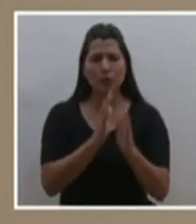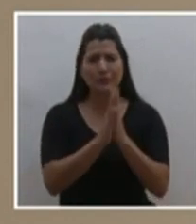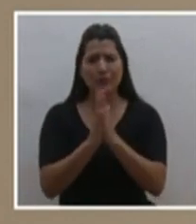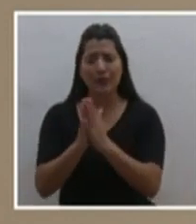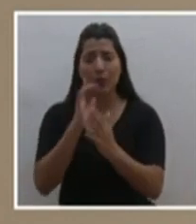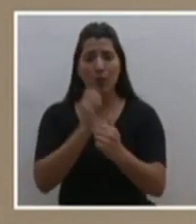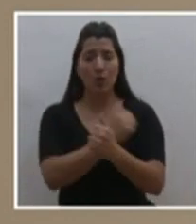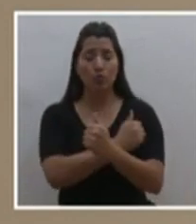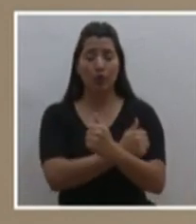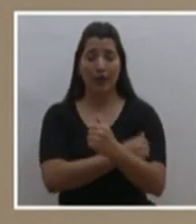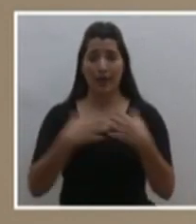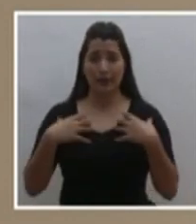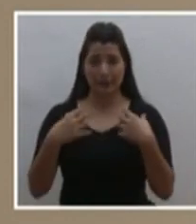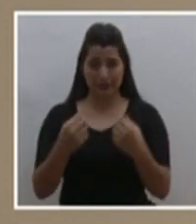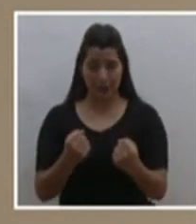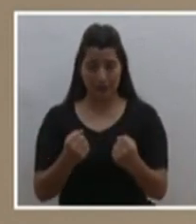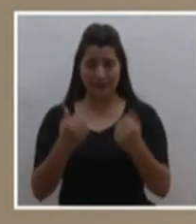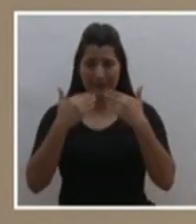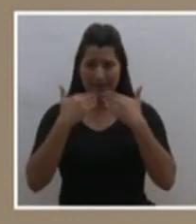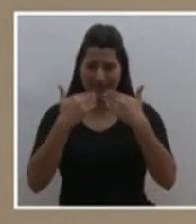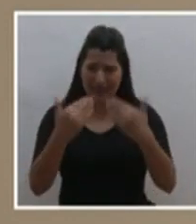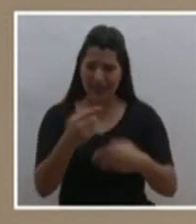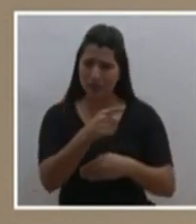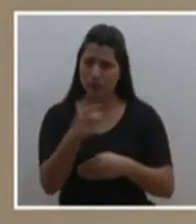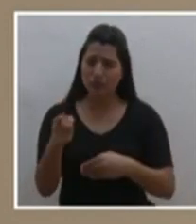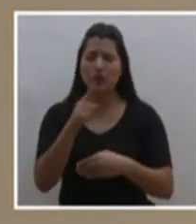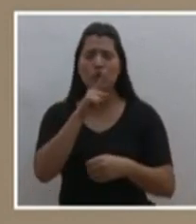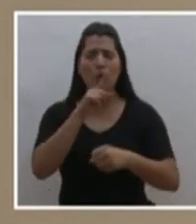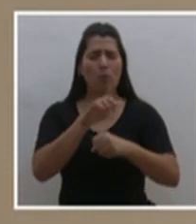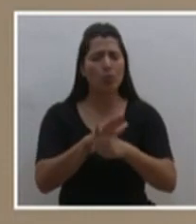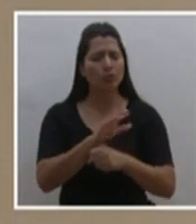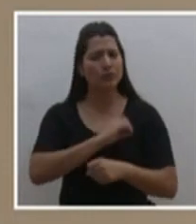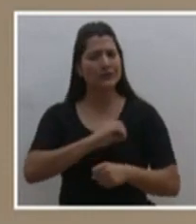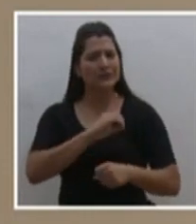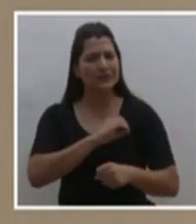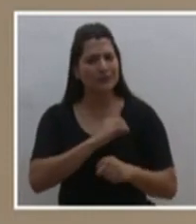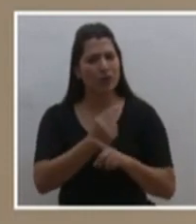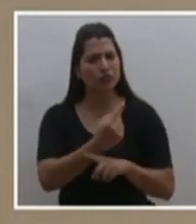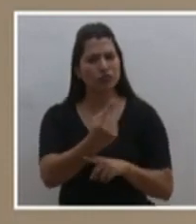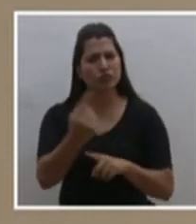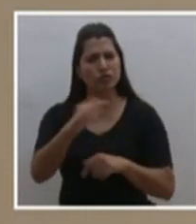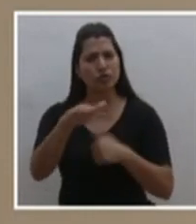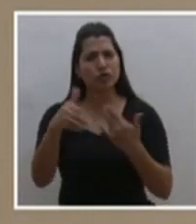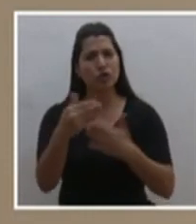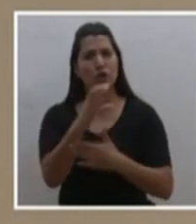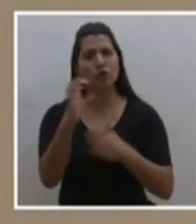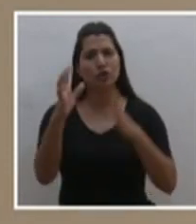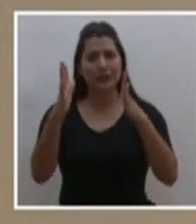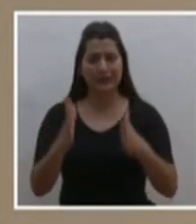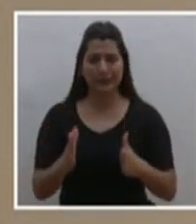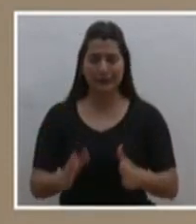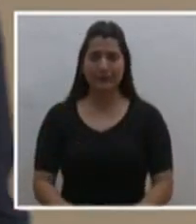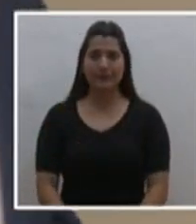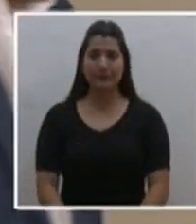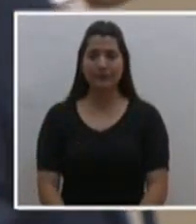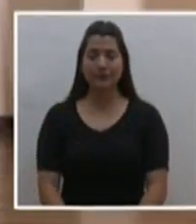sanitarias. Agradecemos el compromiso y la disciplina de todos y todas los costarricenses.